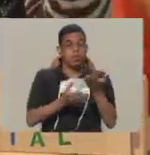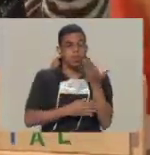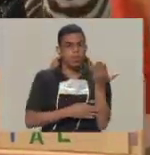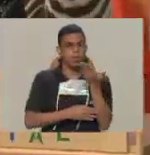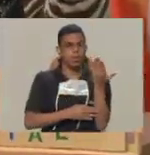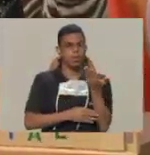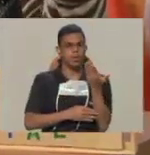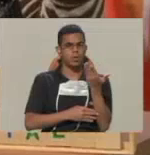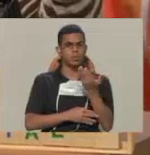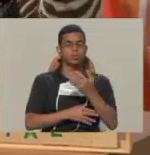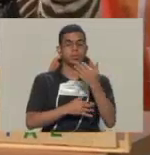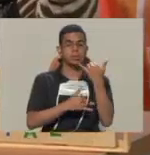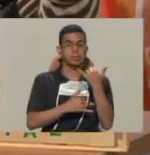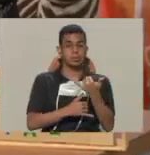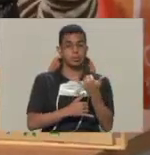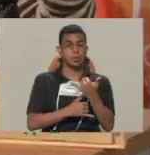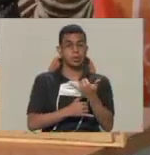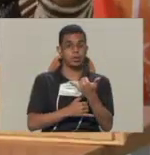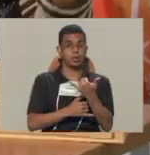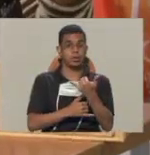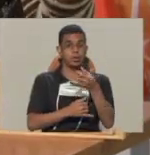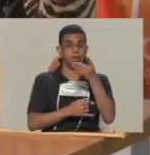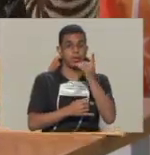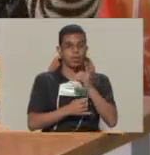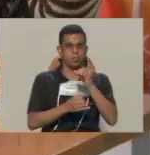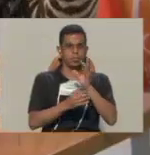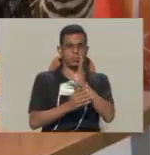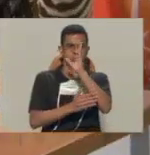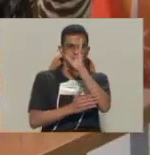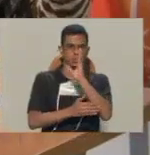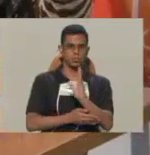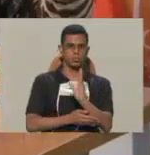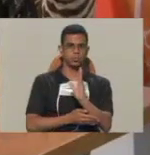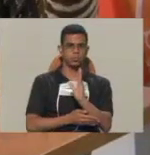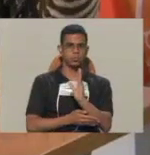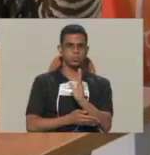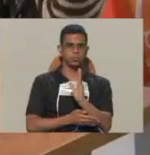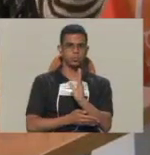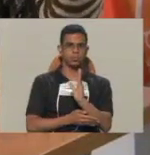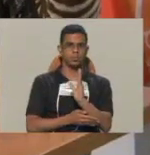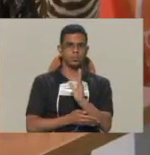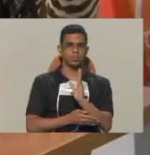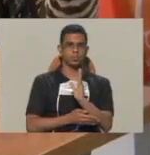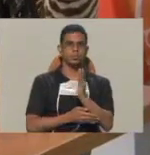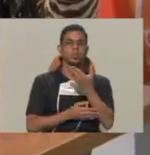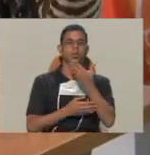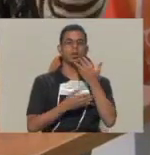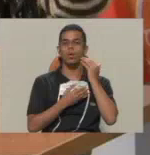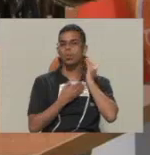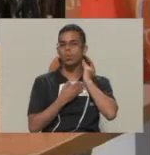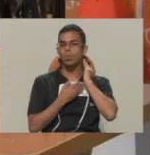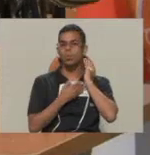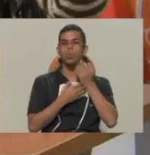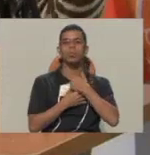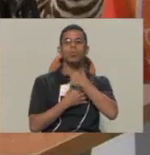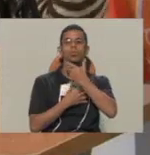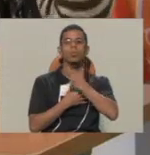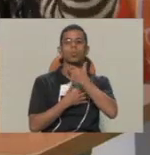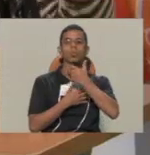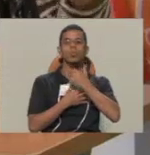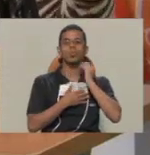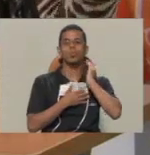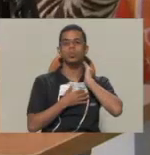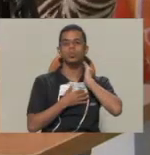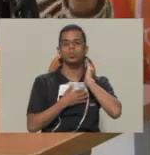¿verdad? Porque debemos mantenerlos ellos en una posición firme y tener el sostén del cuello y de